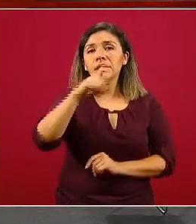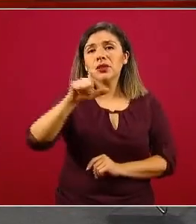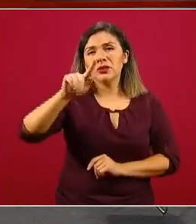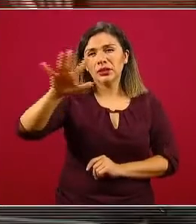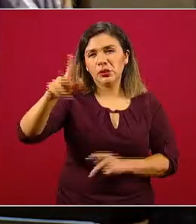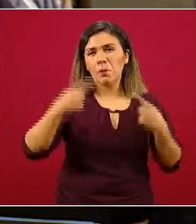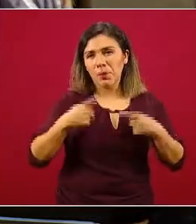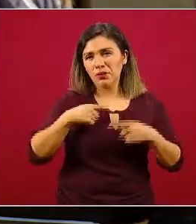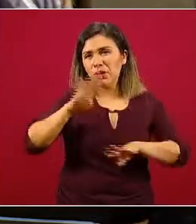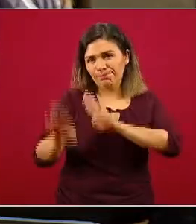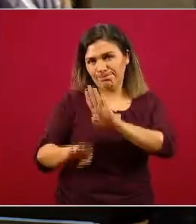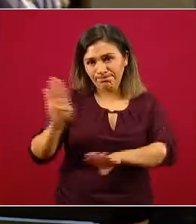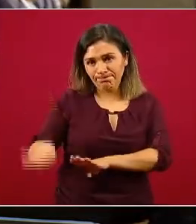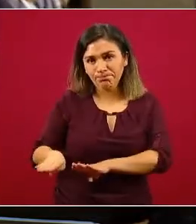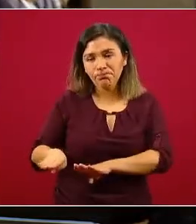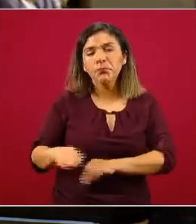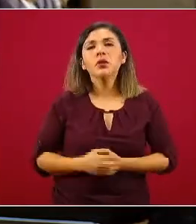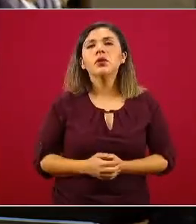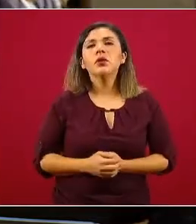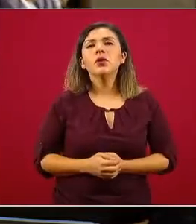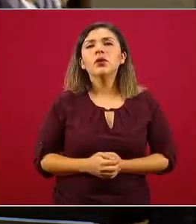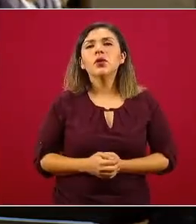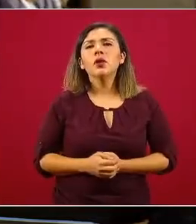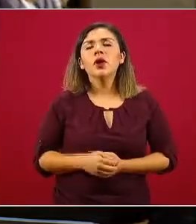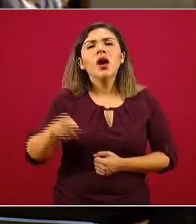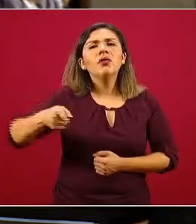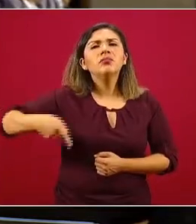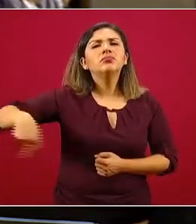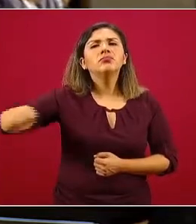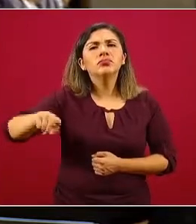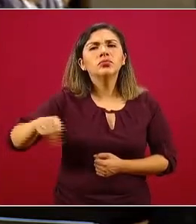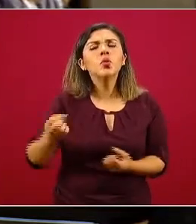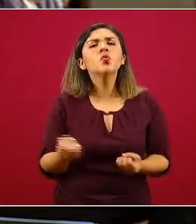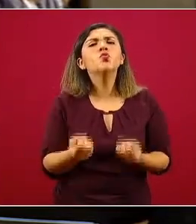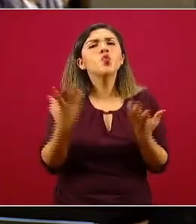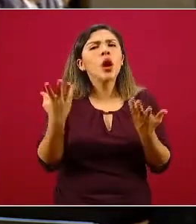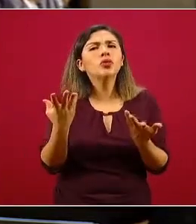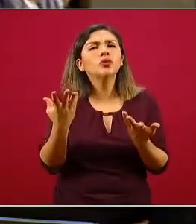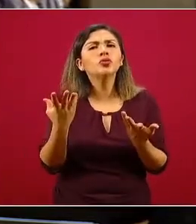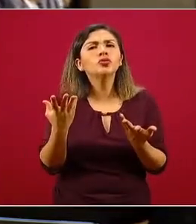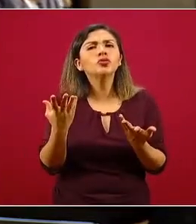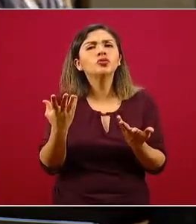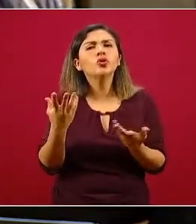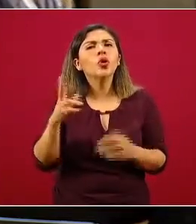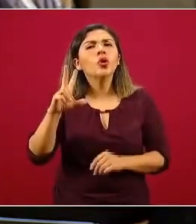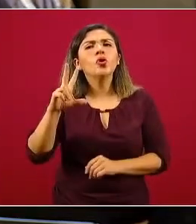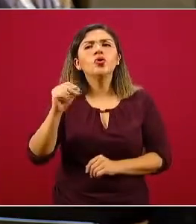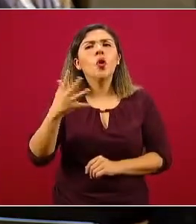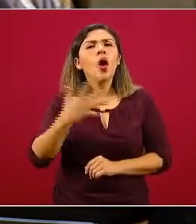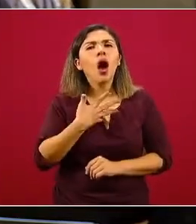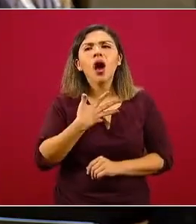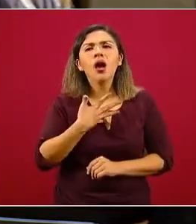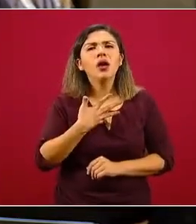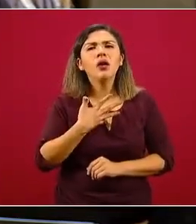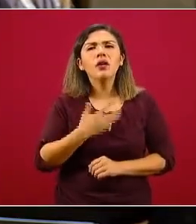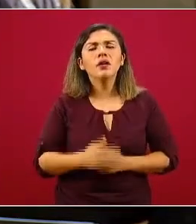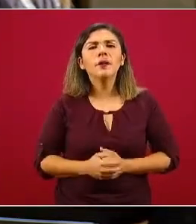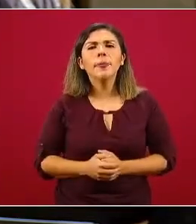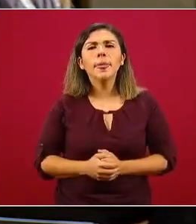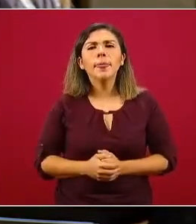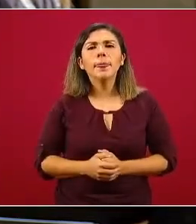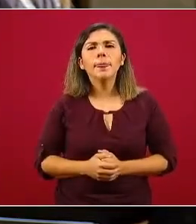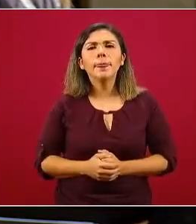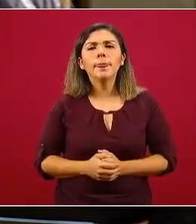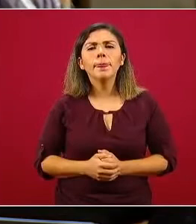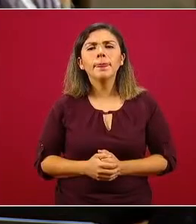7.175 personas que han fallecido, ¿tienen un porcentaje de cuántos no han tenido un cuadro con una